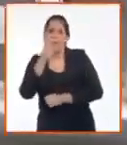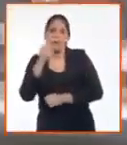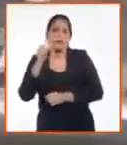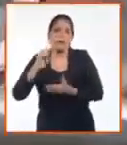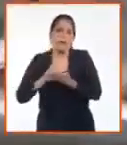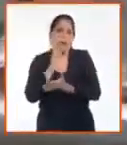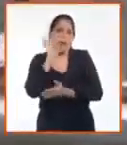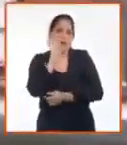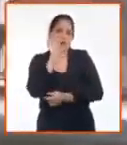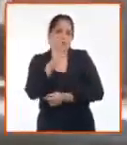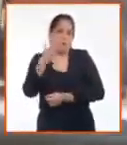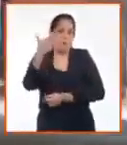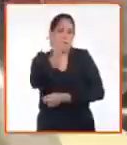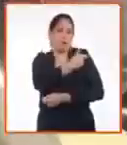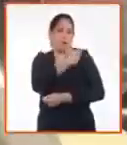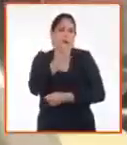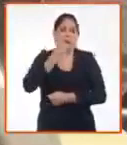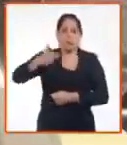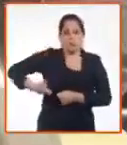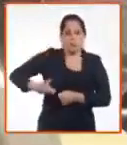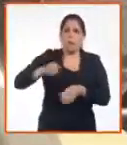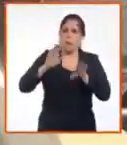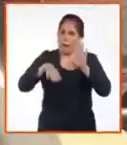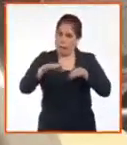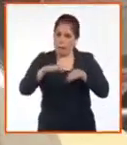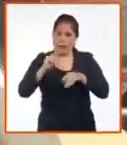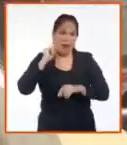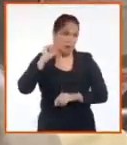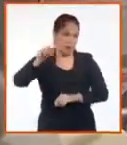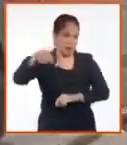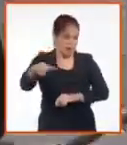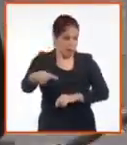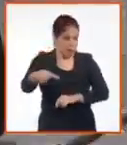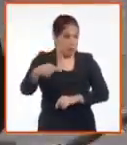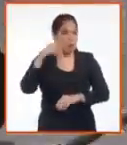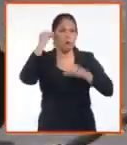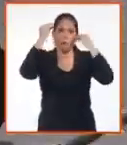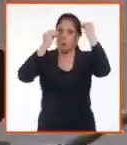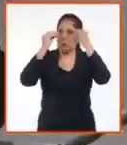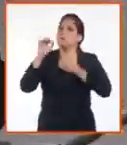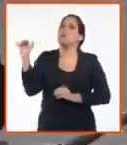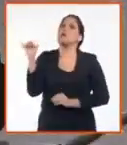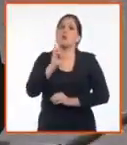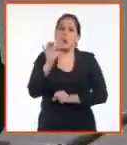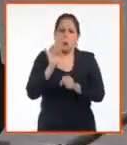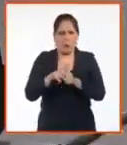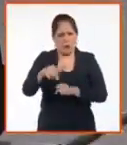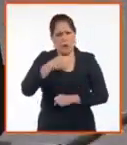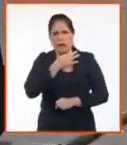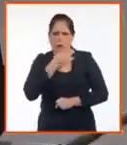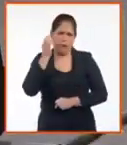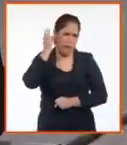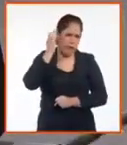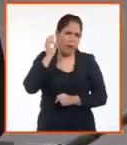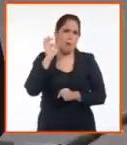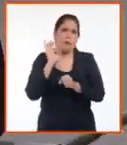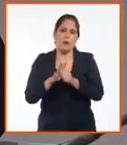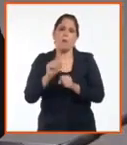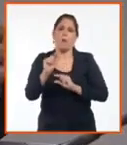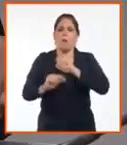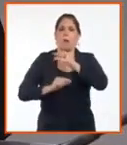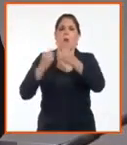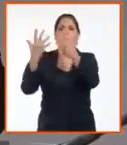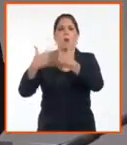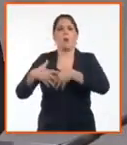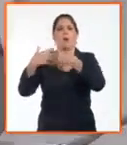inyectables y el próximo año nosotros y al principio el próximo año vamos a empezar a suministrar esos